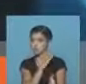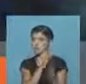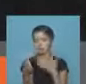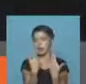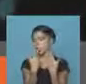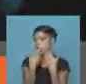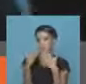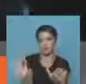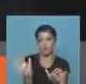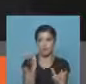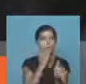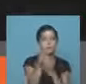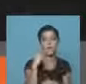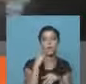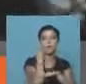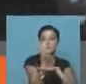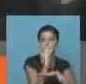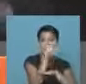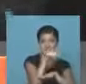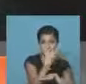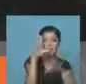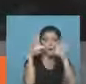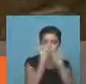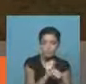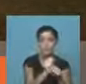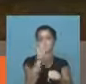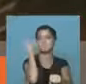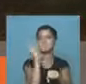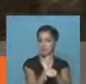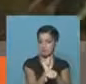que debió irse a Brasil y allí fue detenido. Lino Oviedo,